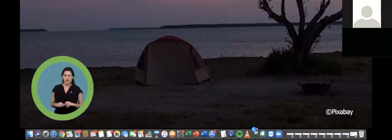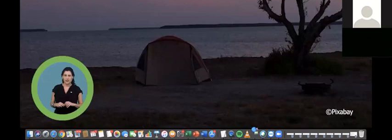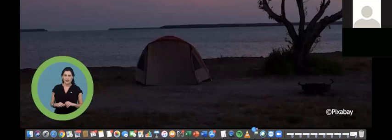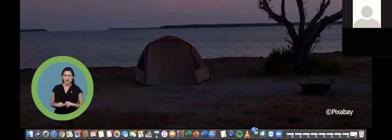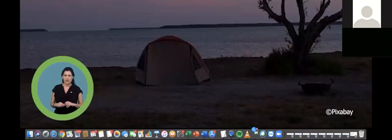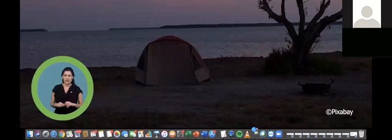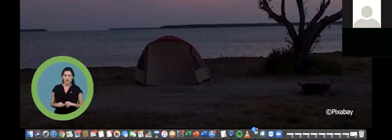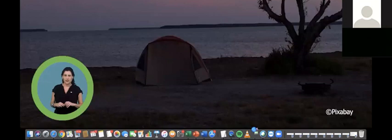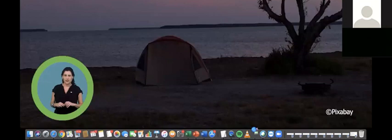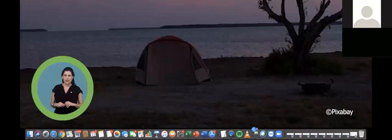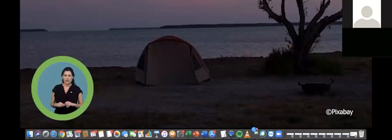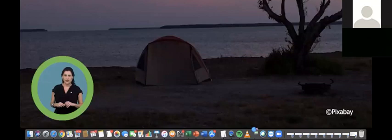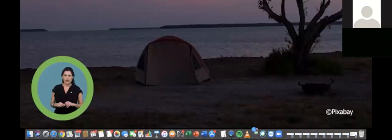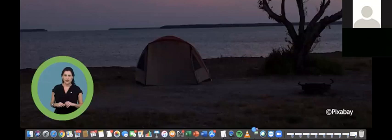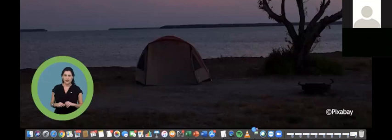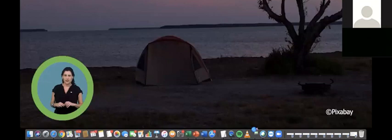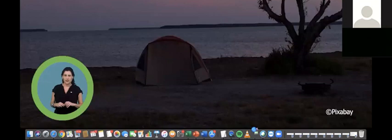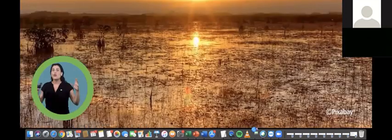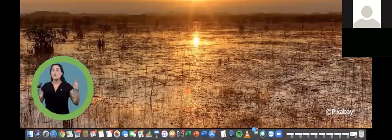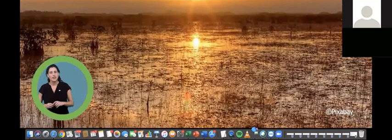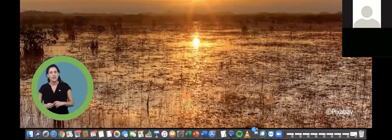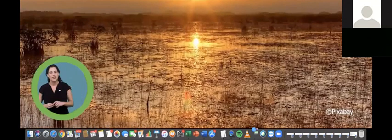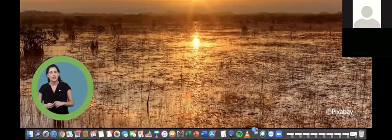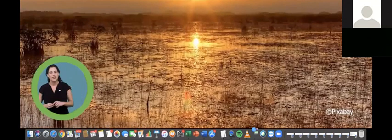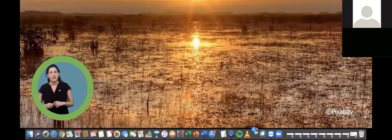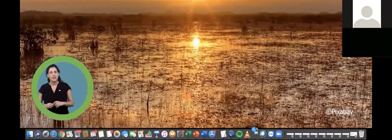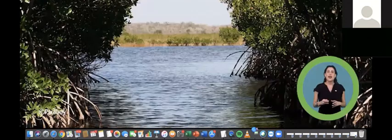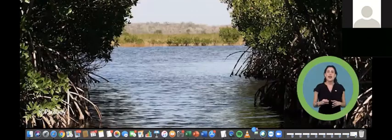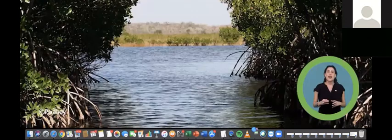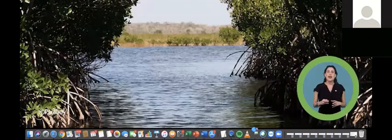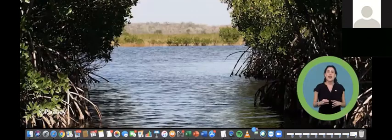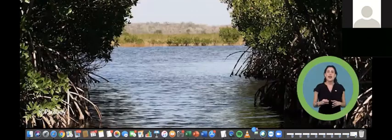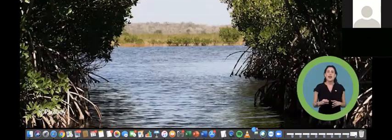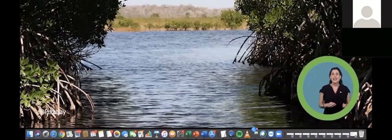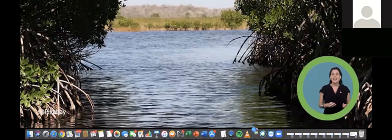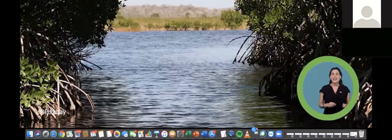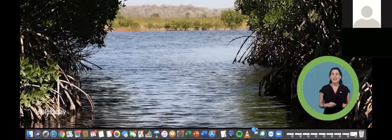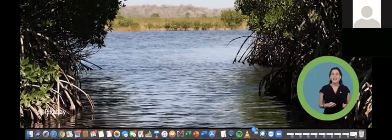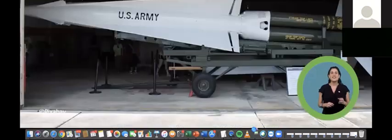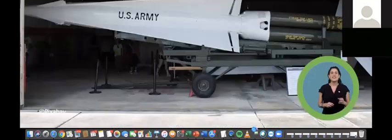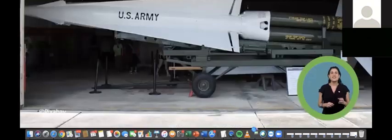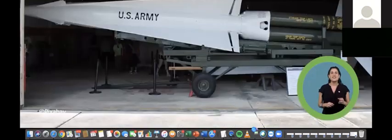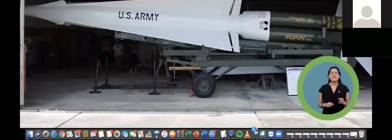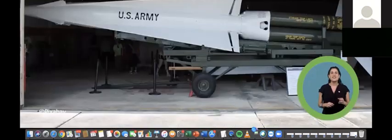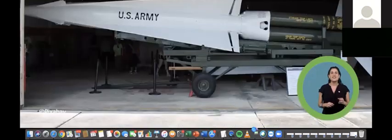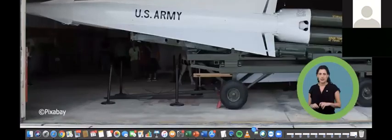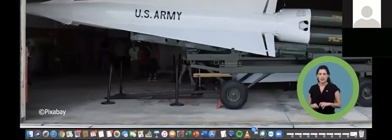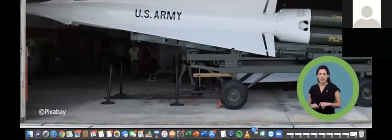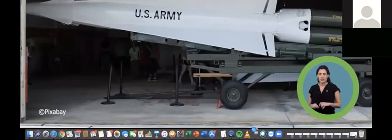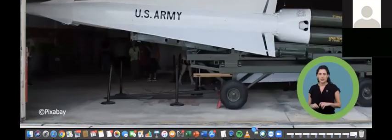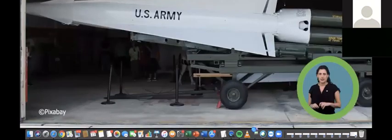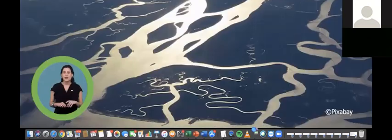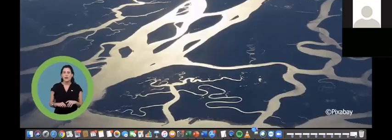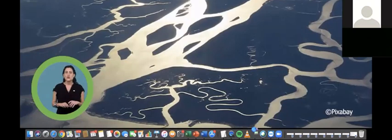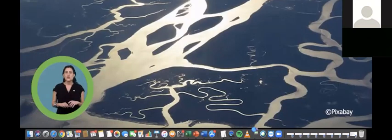de la península y de todo Estados Unidos continental, explorar los manglares en kayak y visitar una base de misiles. Ten en cuenta que por su